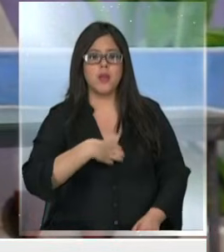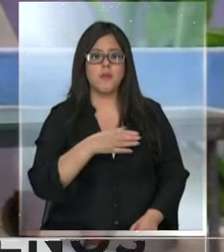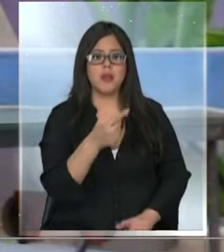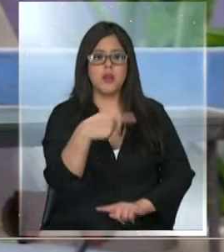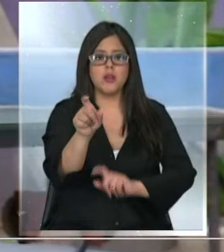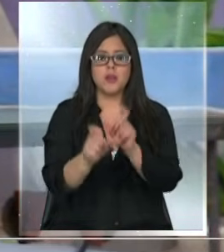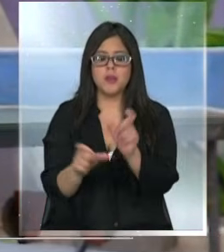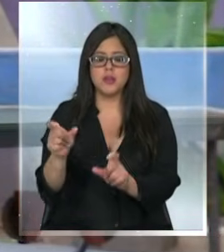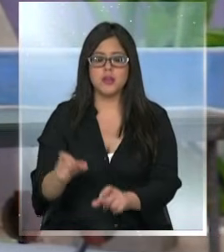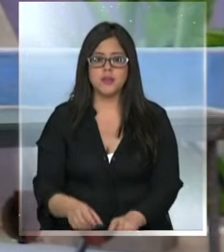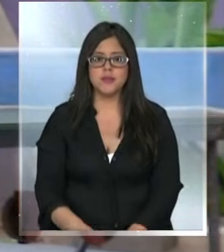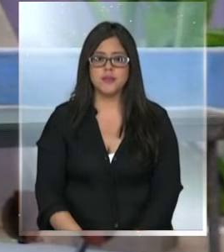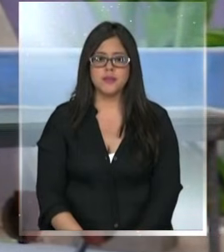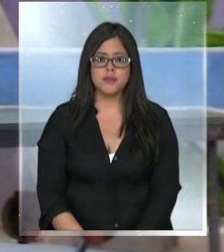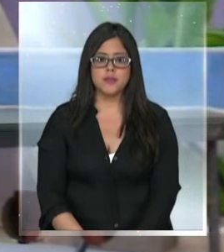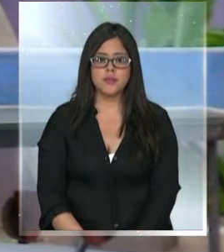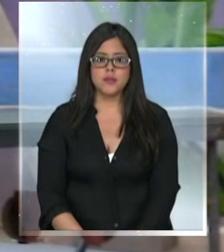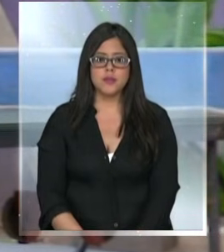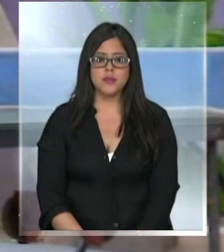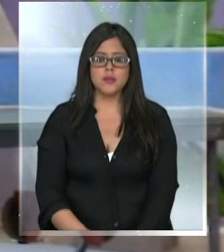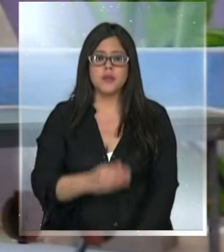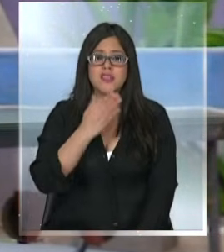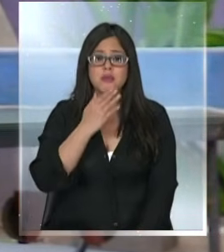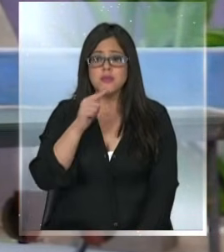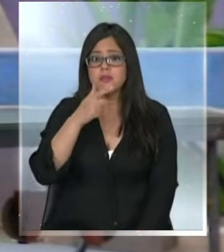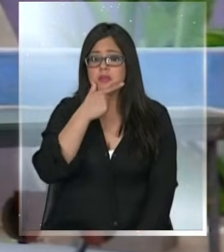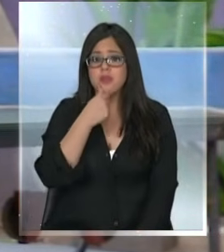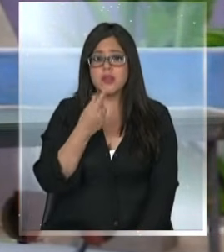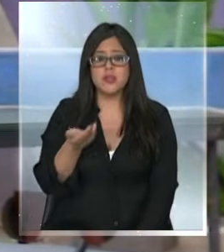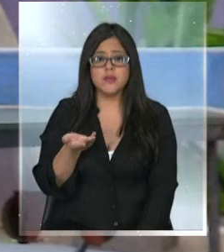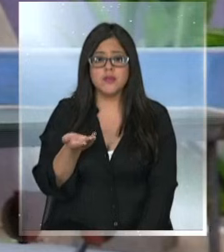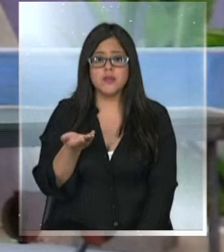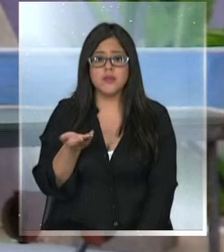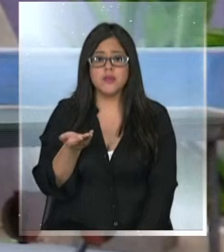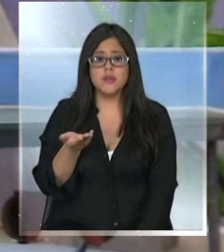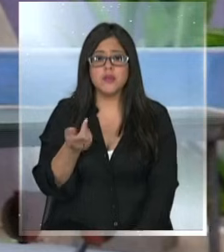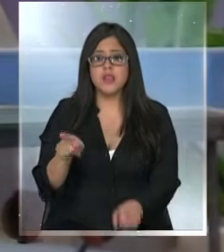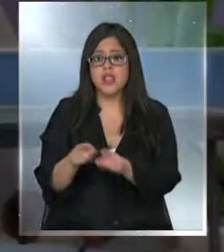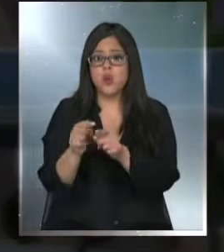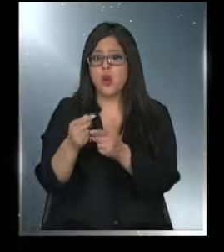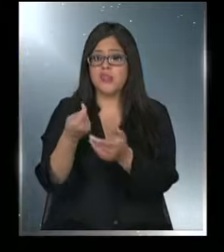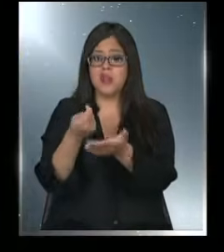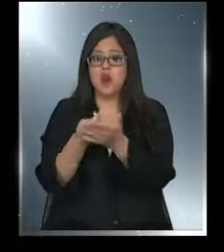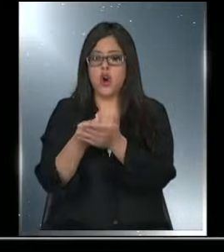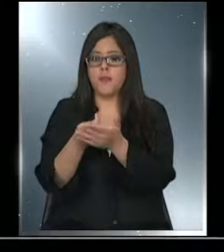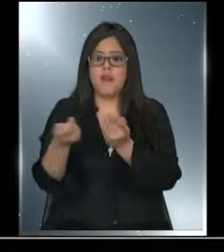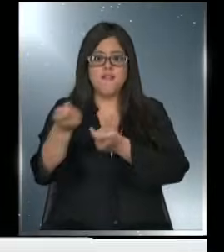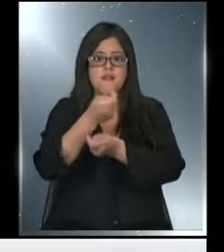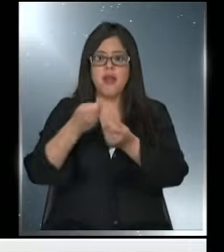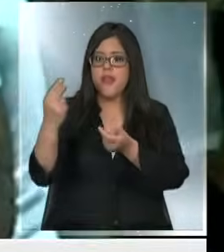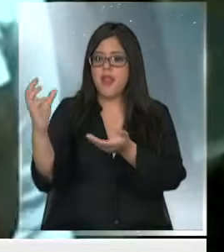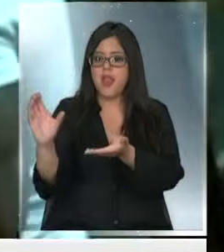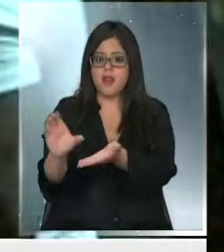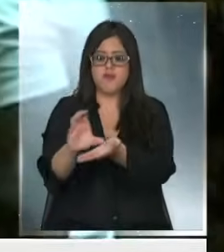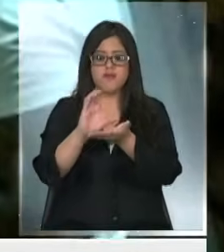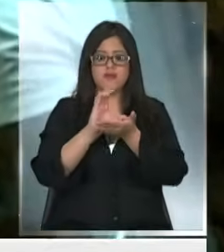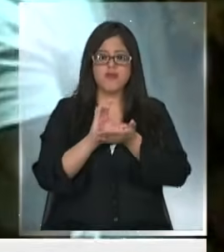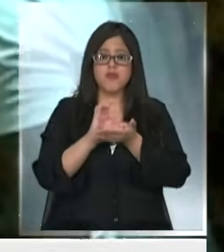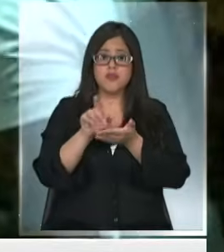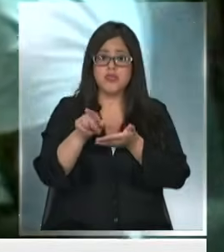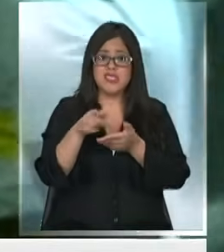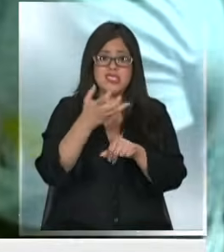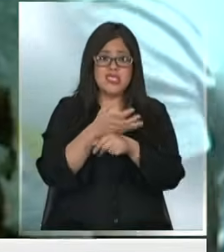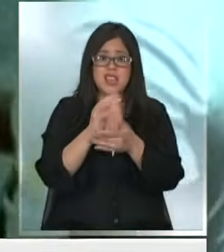otro. Y aparte que es lo más fácil, una que da lucas, que compran, te encontráis de todo, de todo.